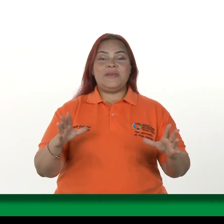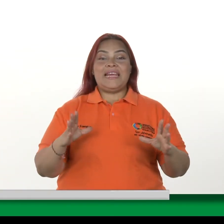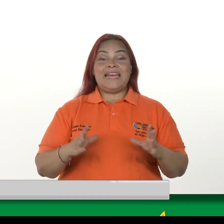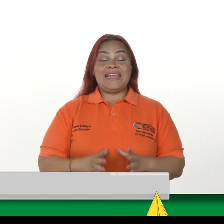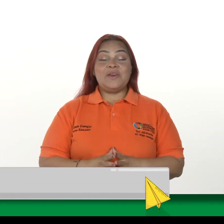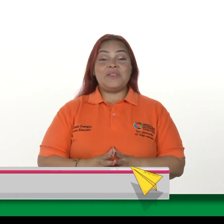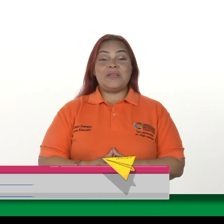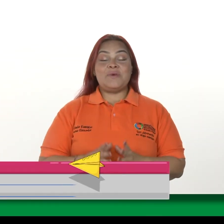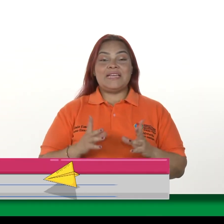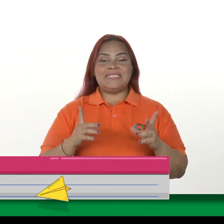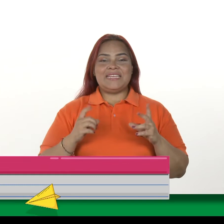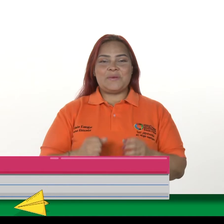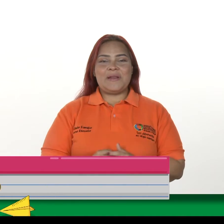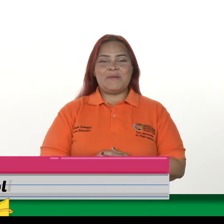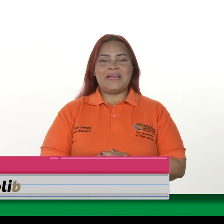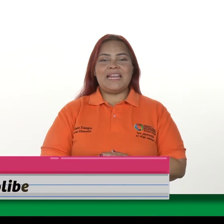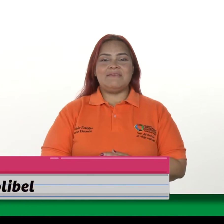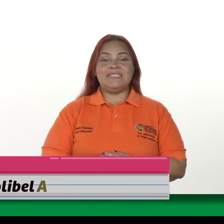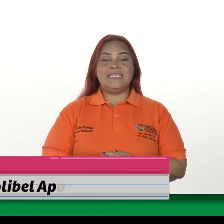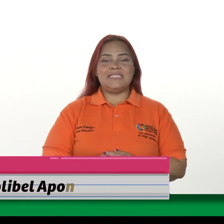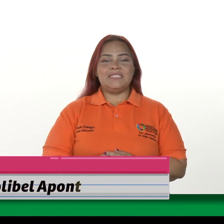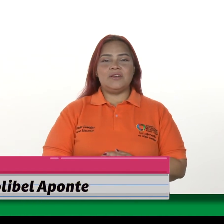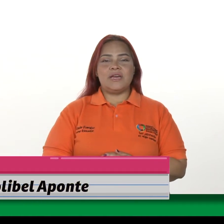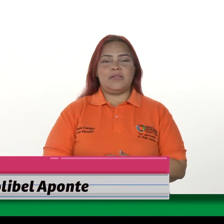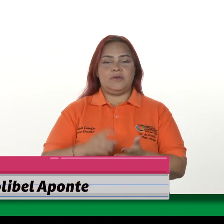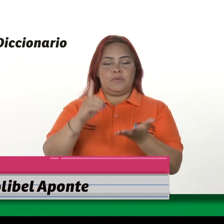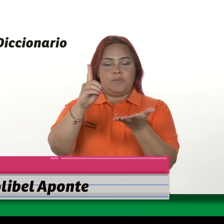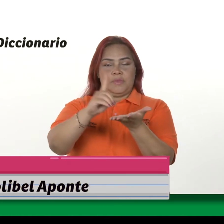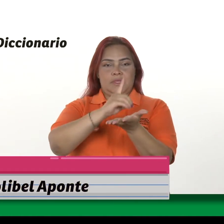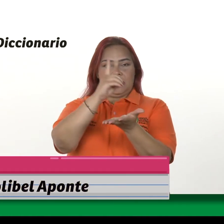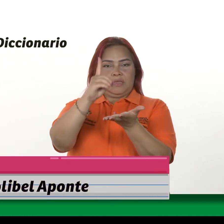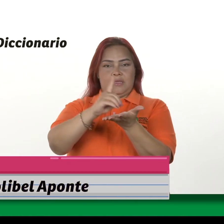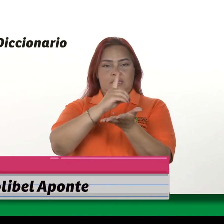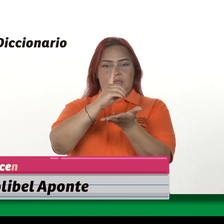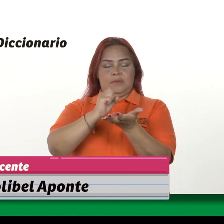Hola familia, el día de hoy tenemos las siguientes palabras claves. Diccionario.